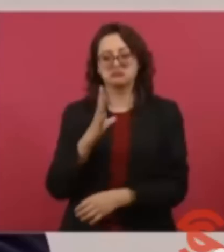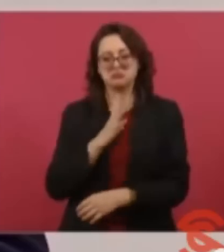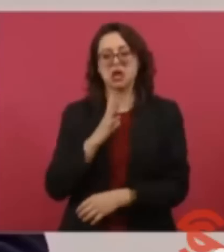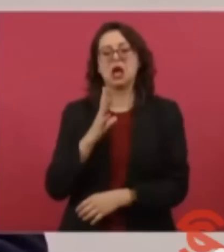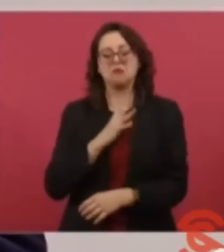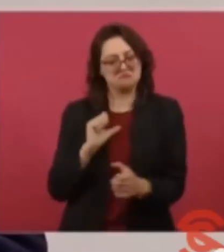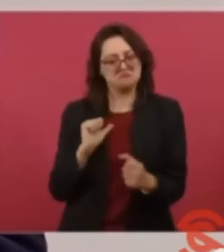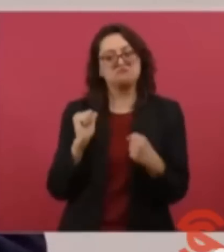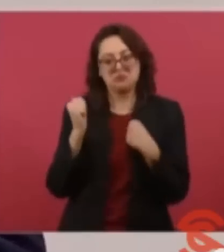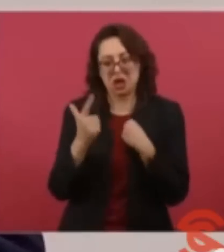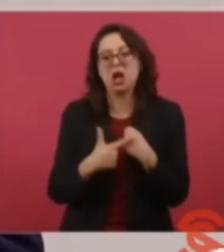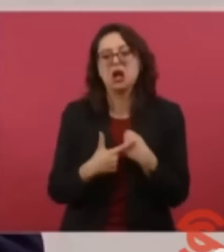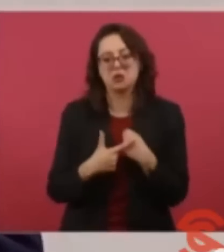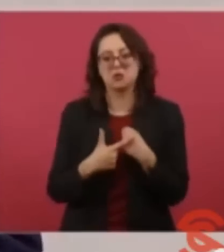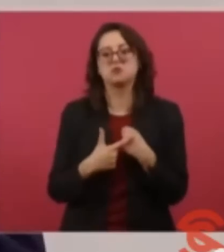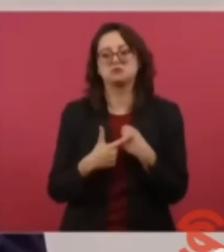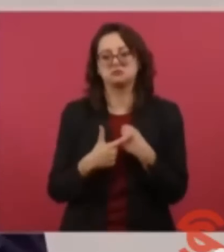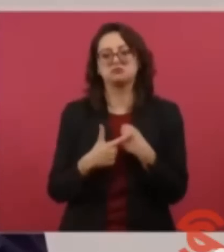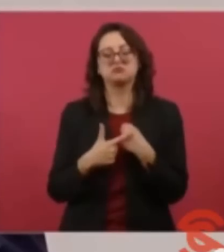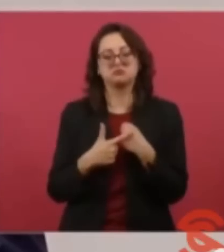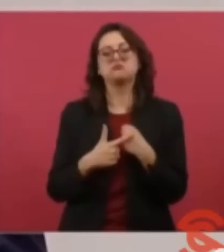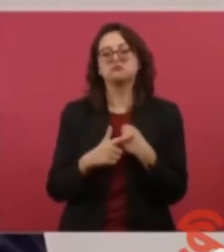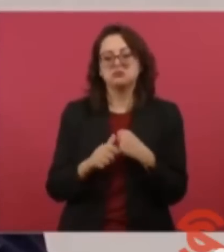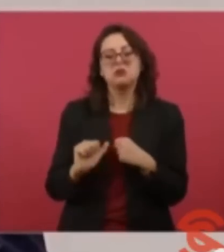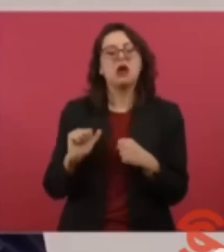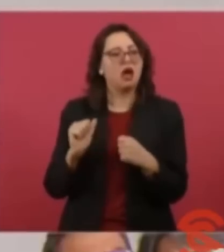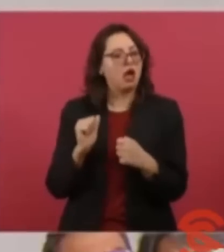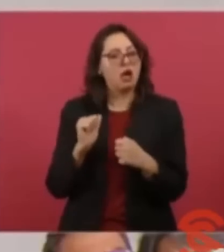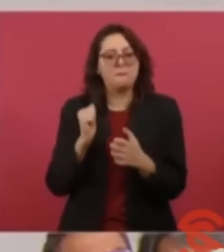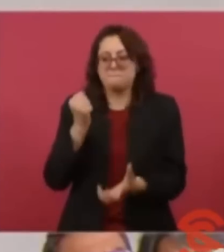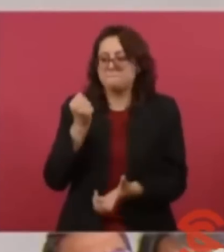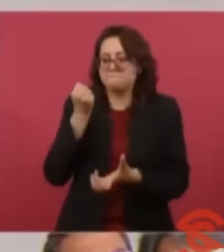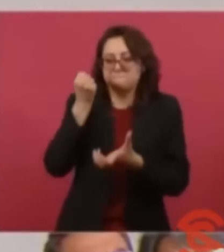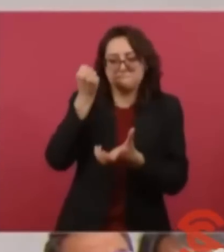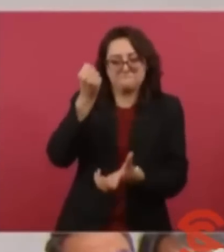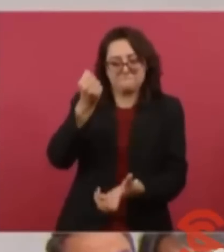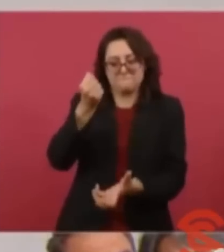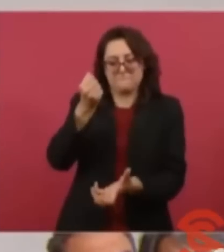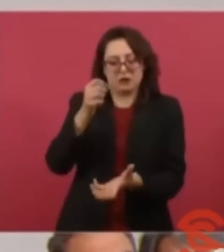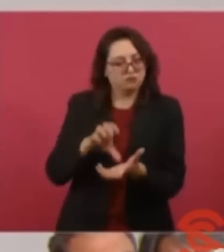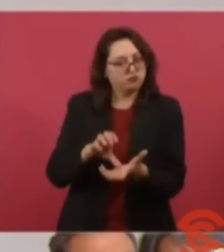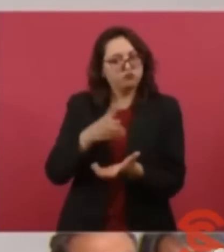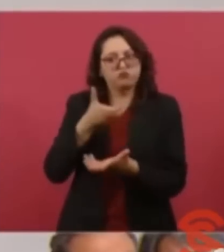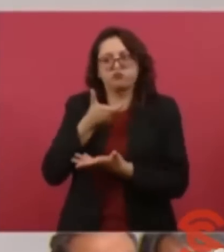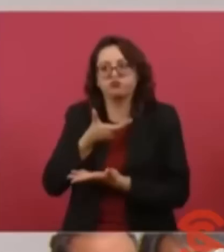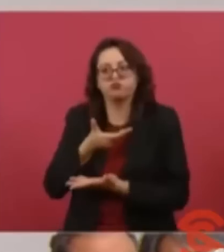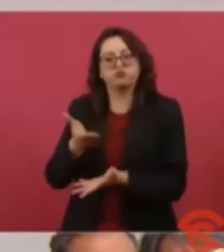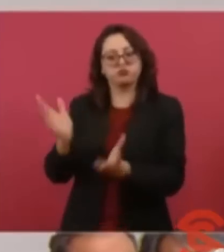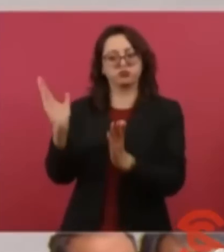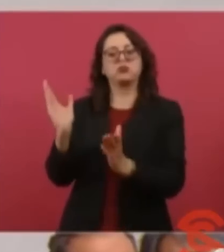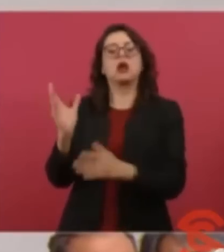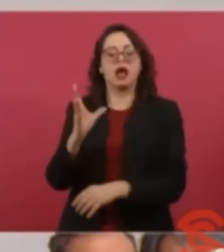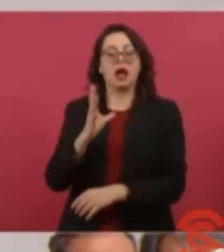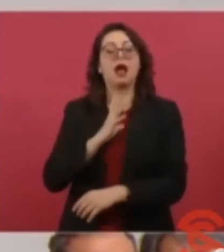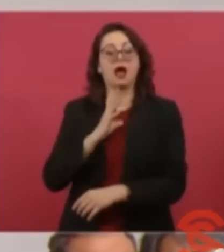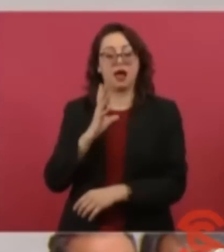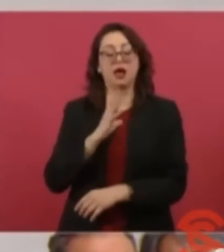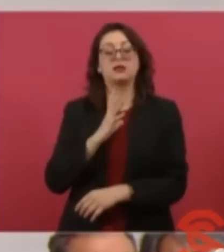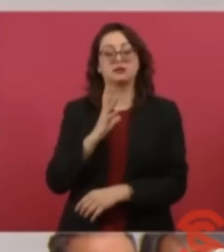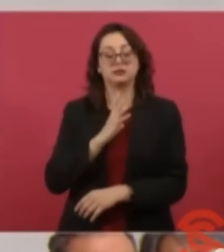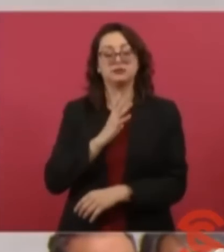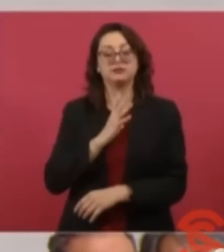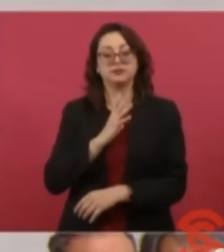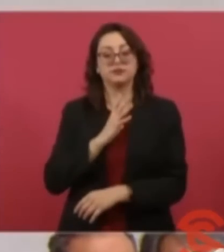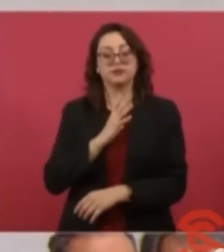una porción, por pequeña que sea, del presupuesto nacional. Y los 5 millones